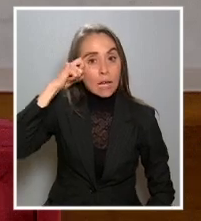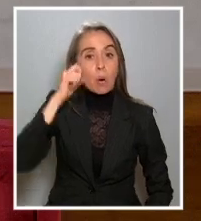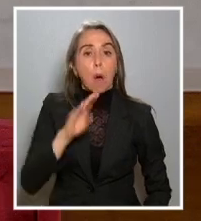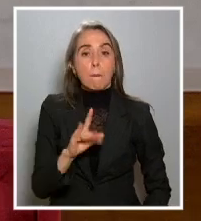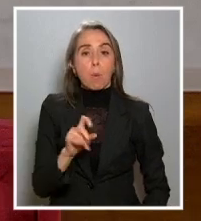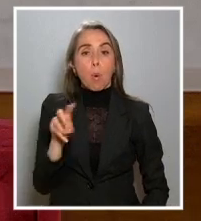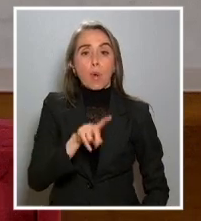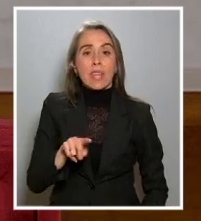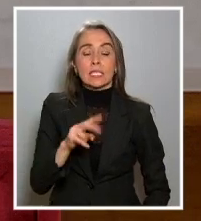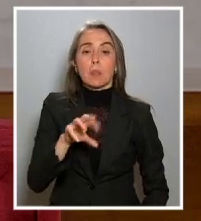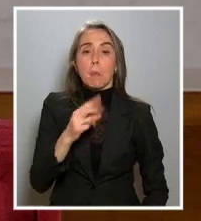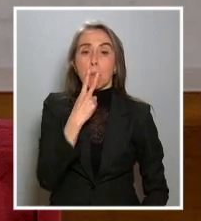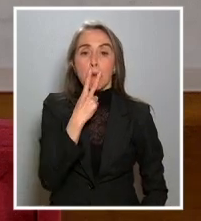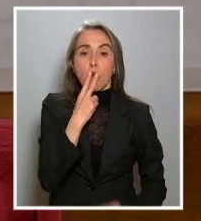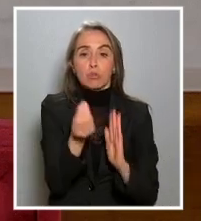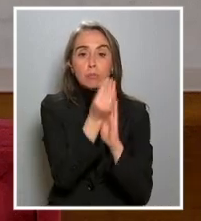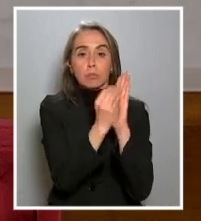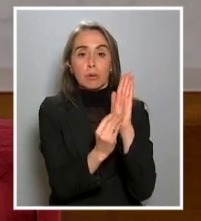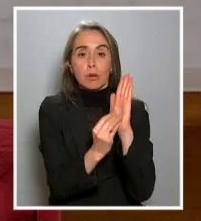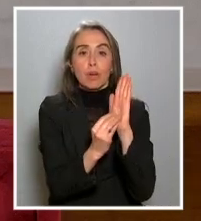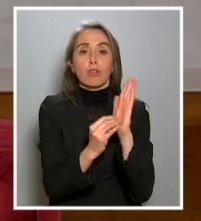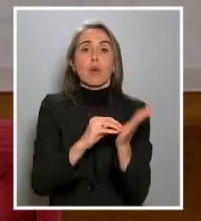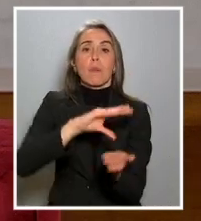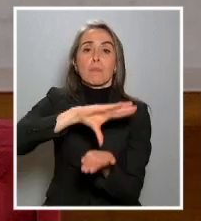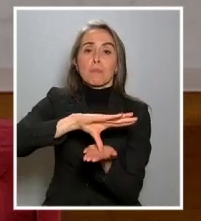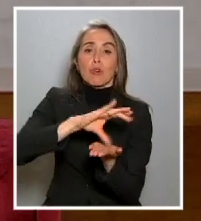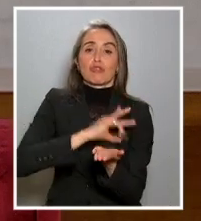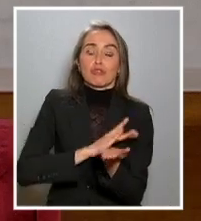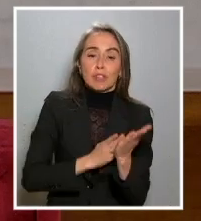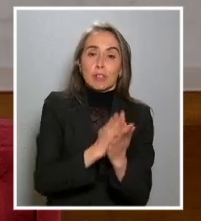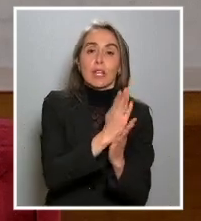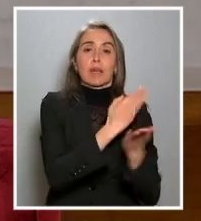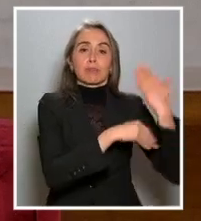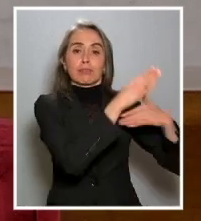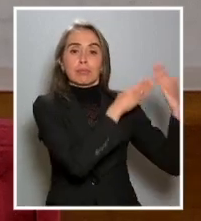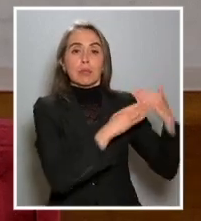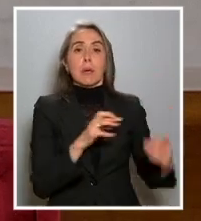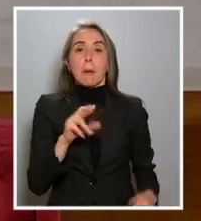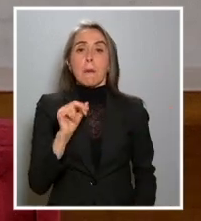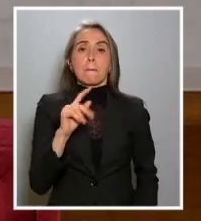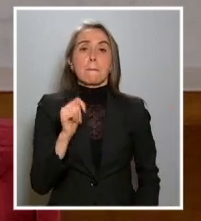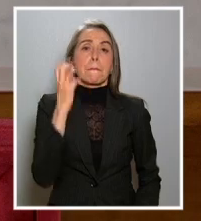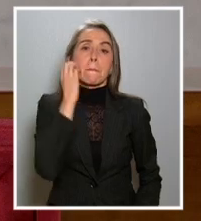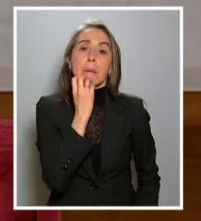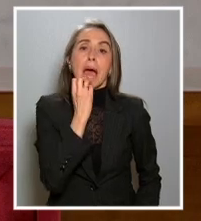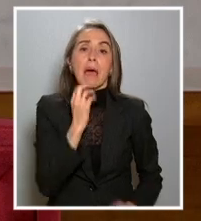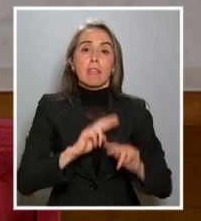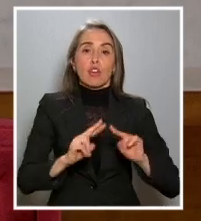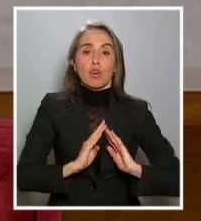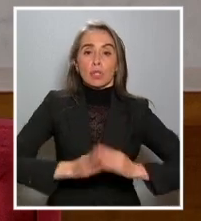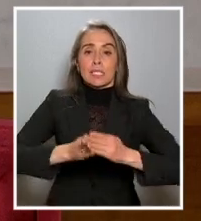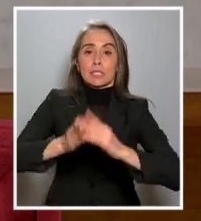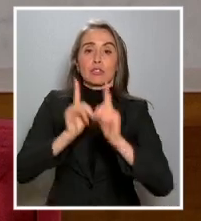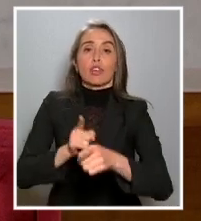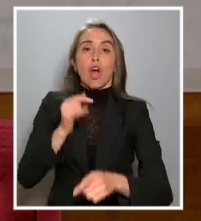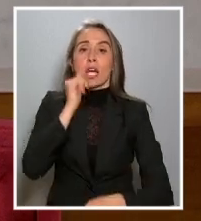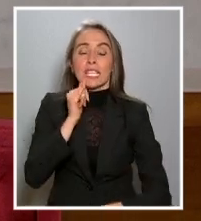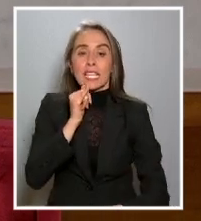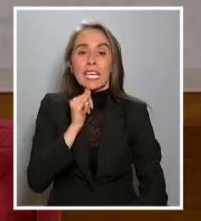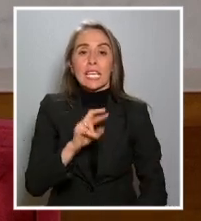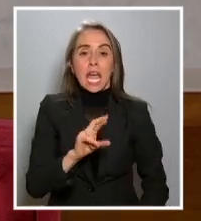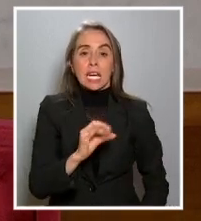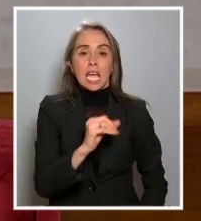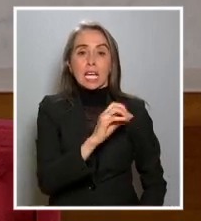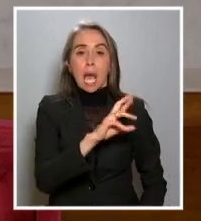Montt al acelerar las bases materiales de nuestro país. Así lo hizo Pratt en Iquique, o Recabarren en La